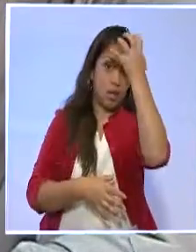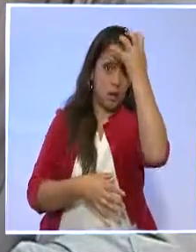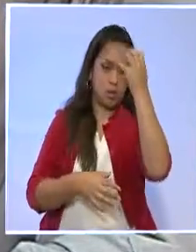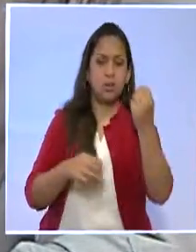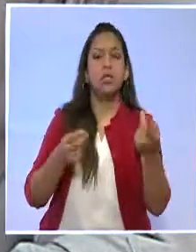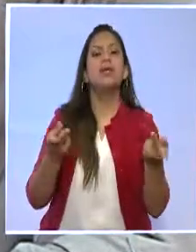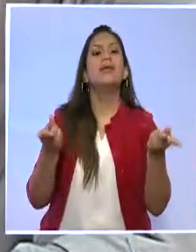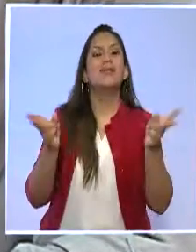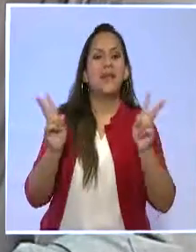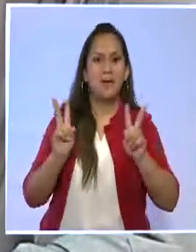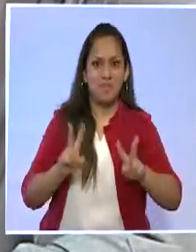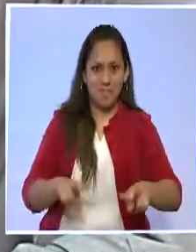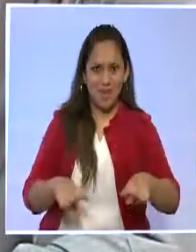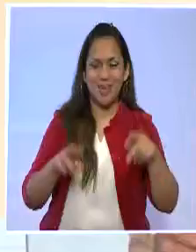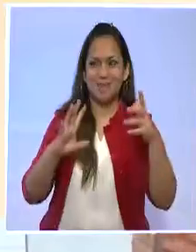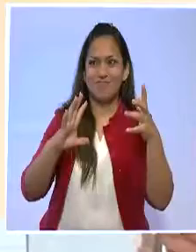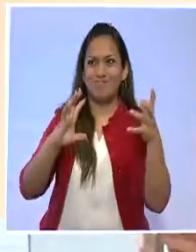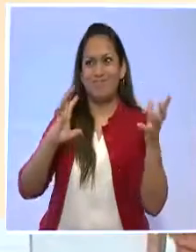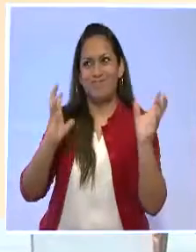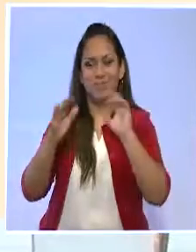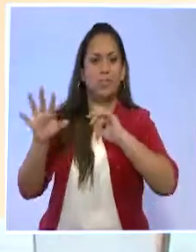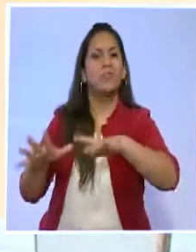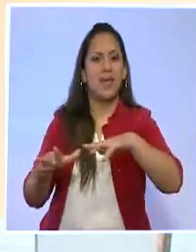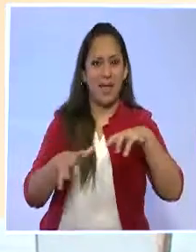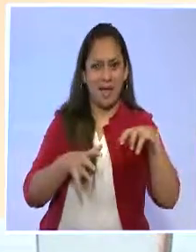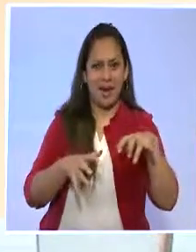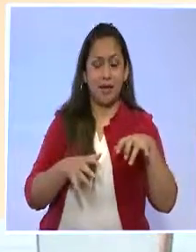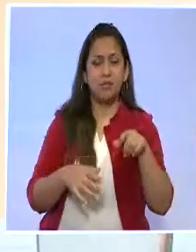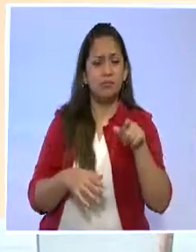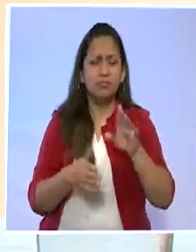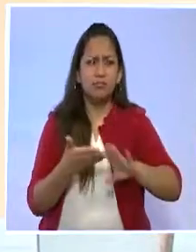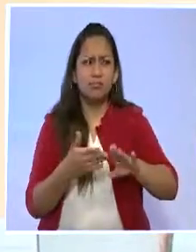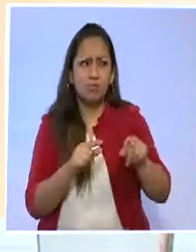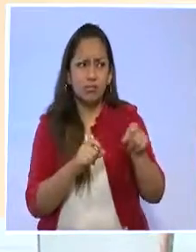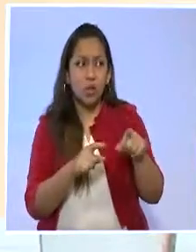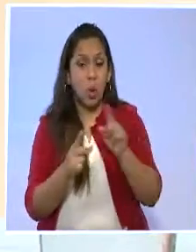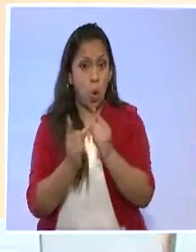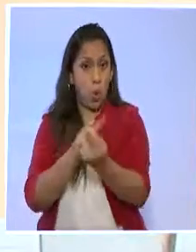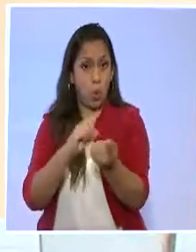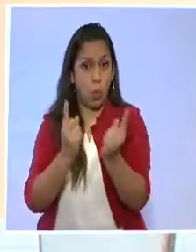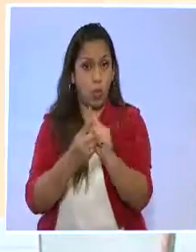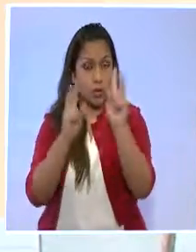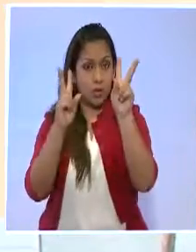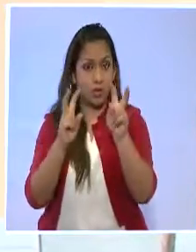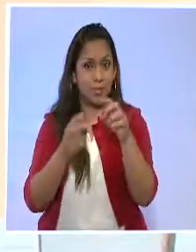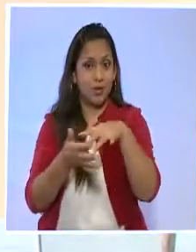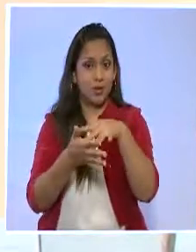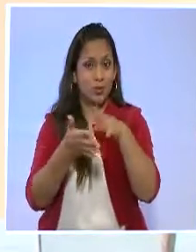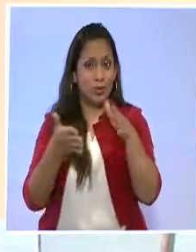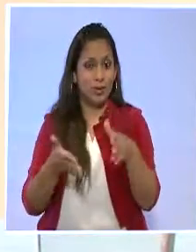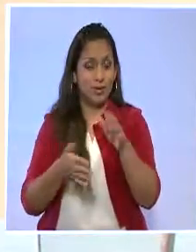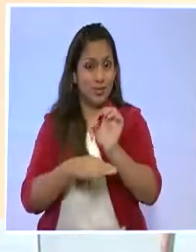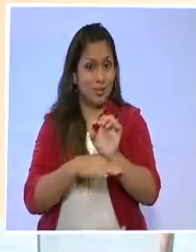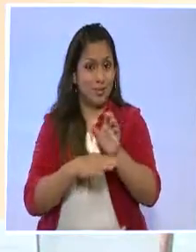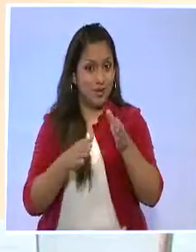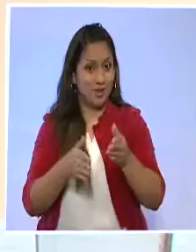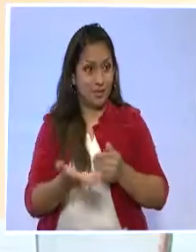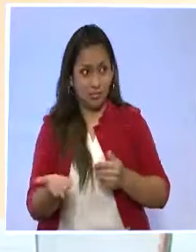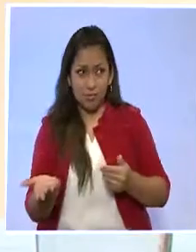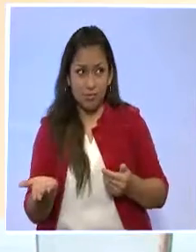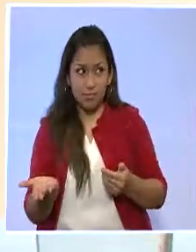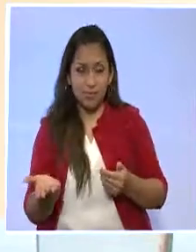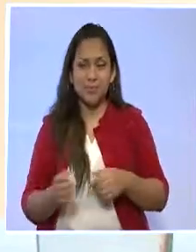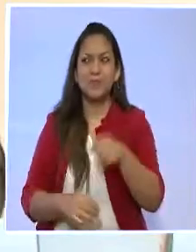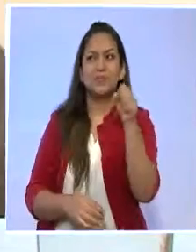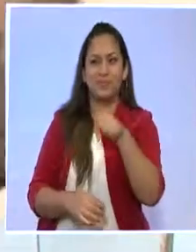con estos estudiantes nos reunimos sí estuvo lindísimo fuimos buenos estuvimos con el presidente estuvimos con